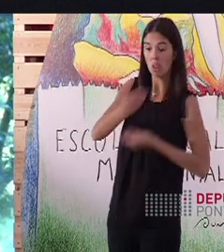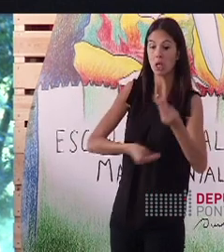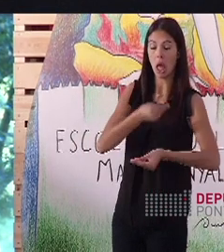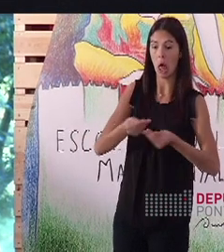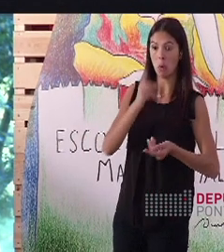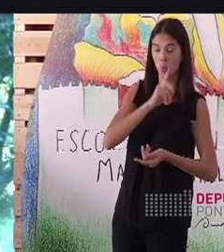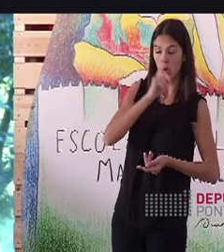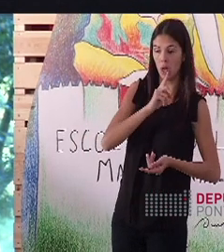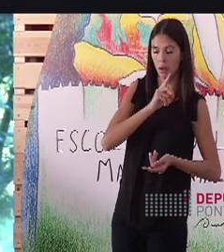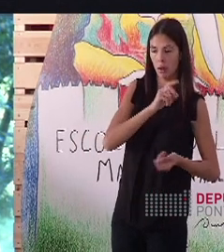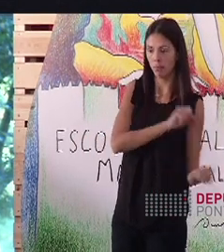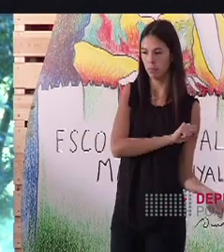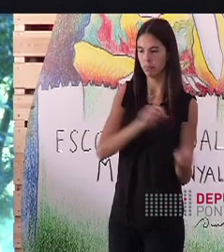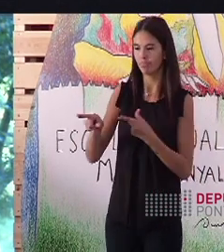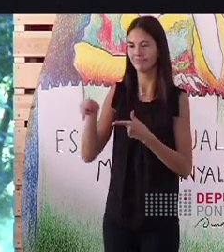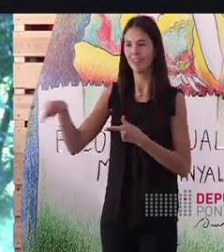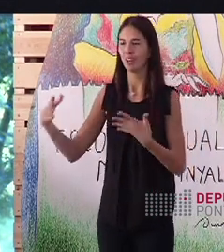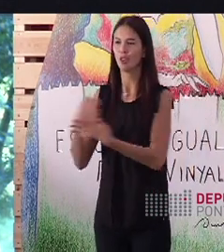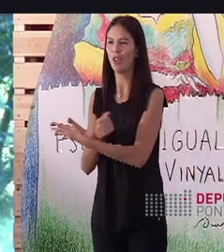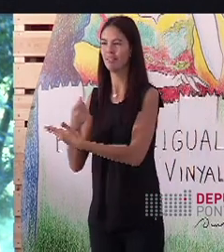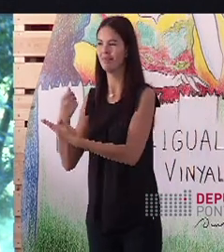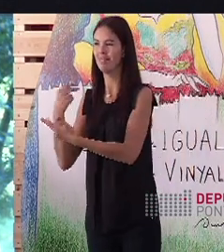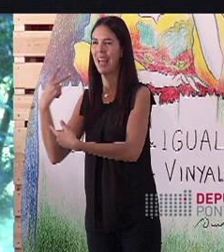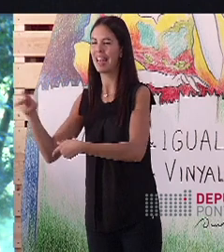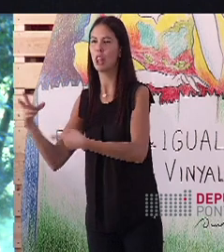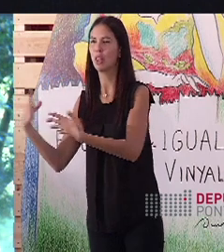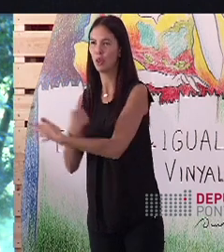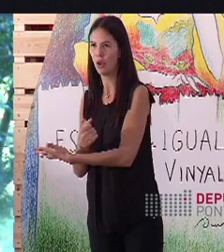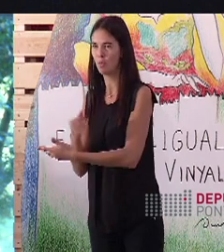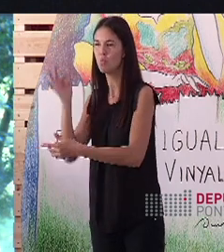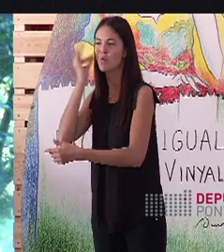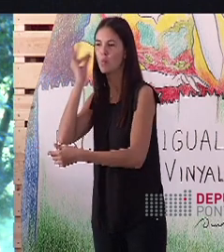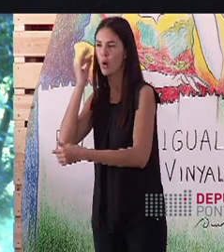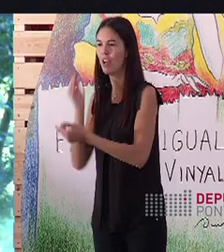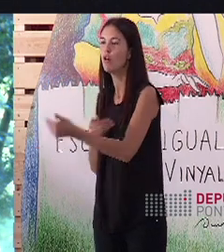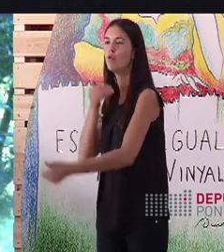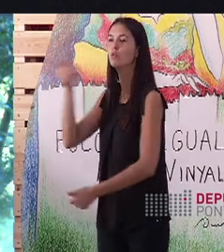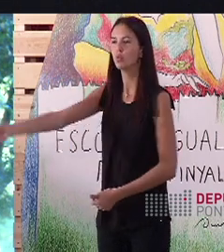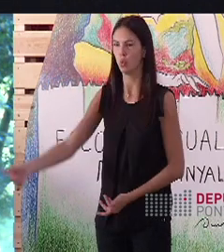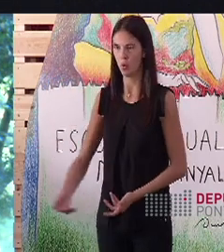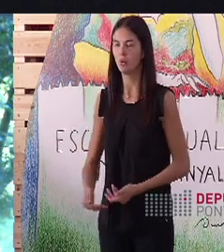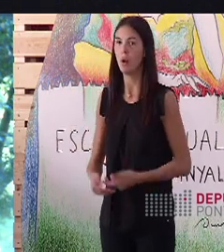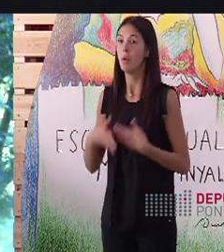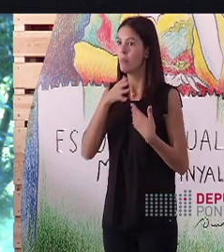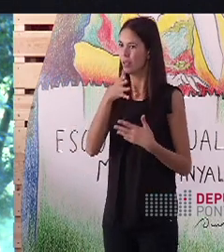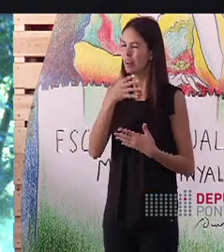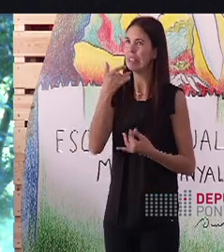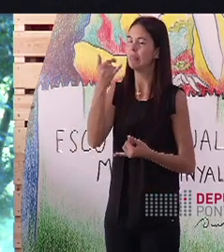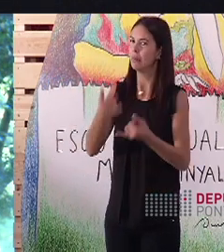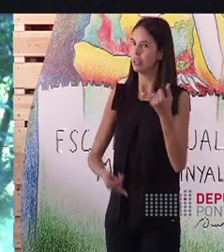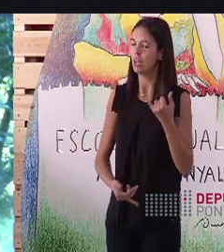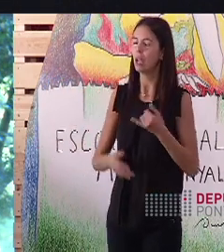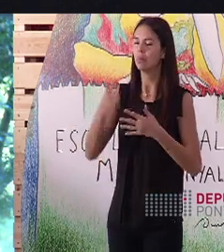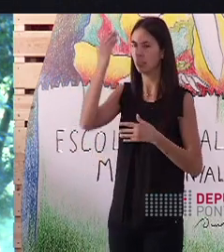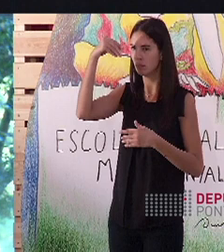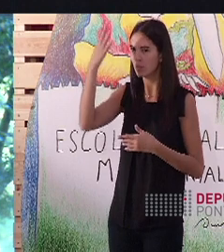prostitución lo van a tratar de llevar a todas las relaciones con mujeres que vayan a tener fuera de la prostitución. De modo que los efectos